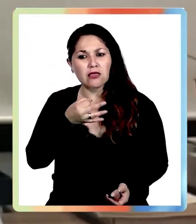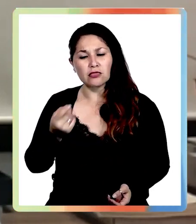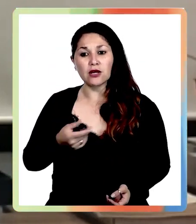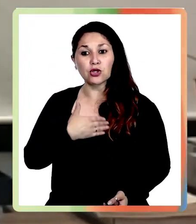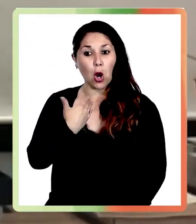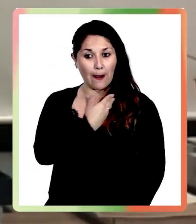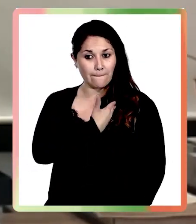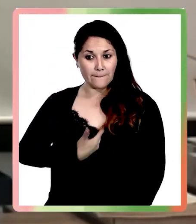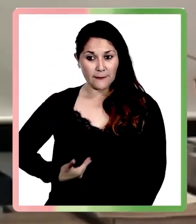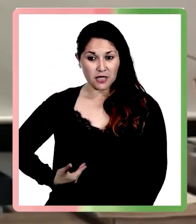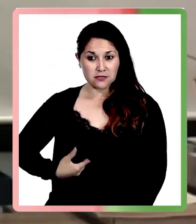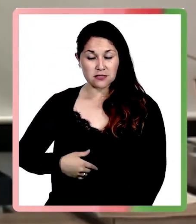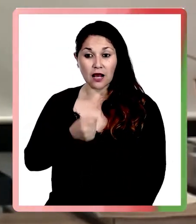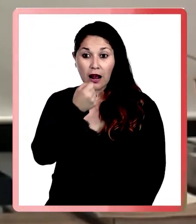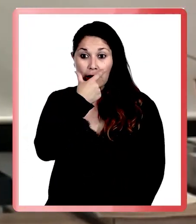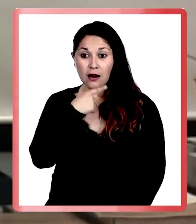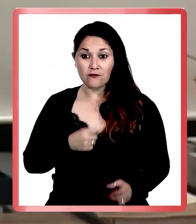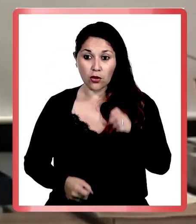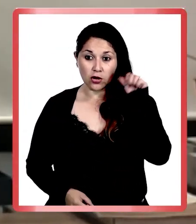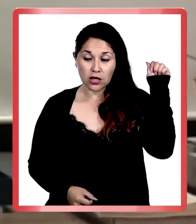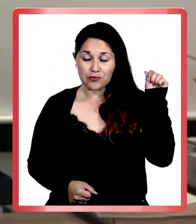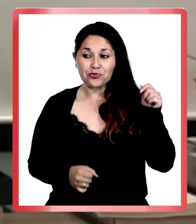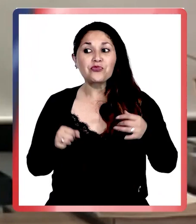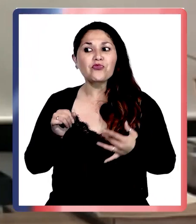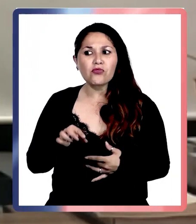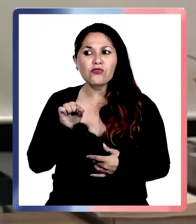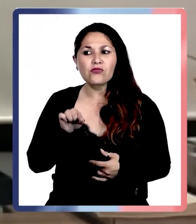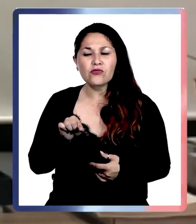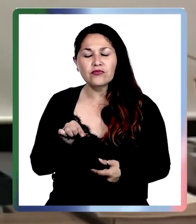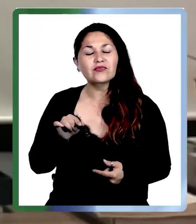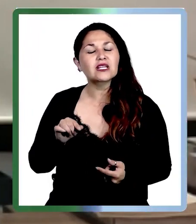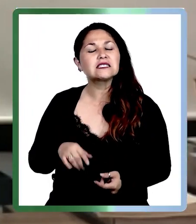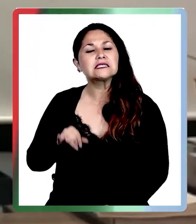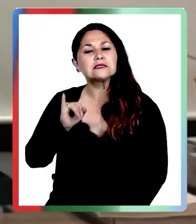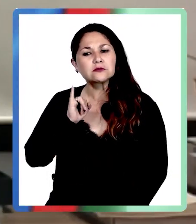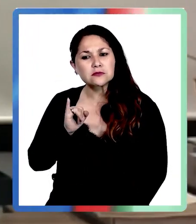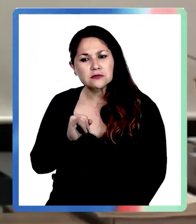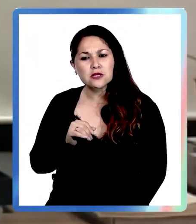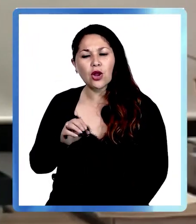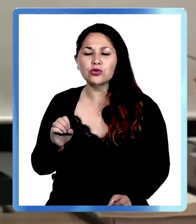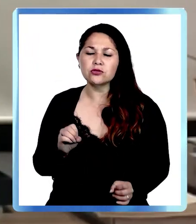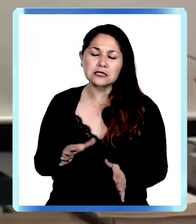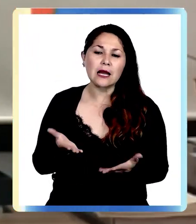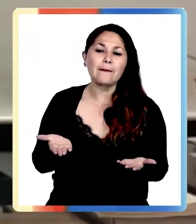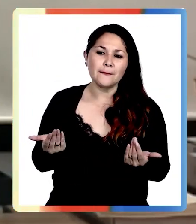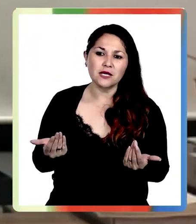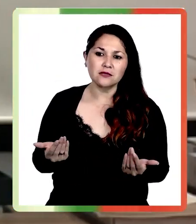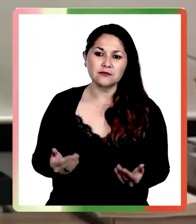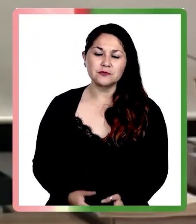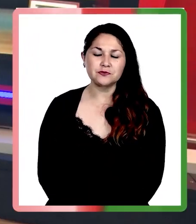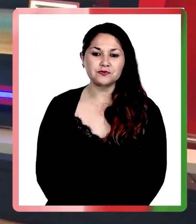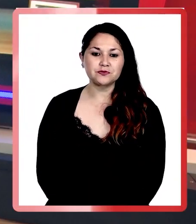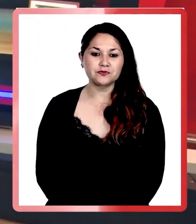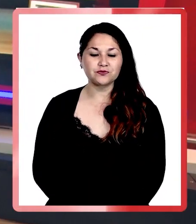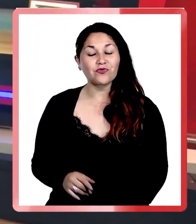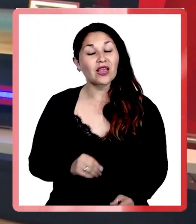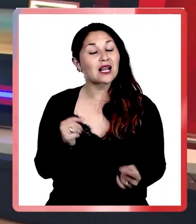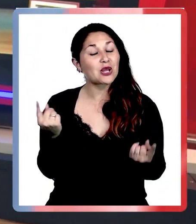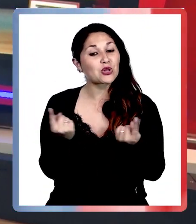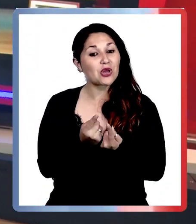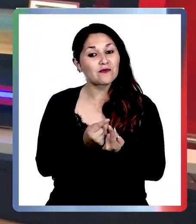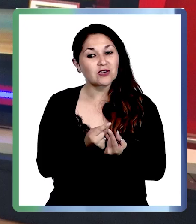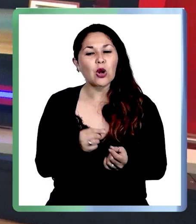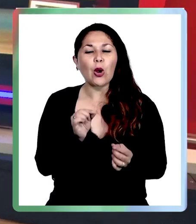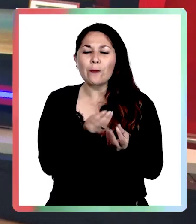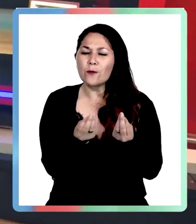aclaró y evidentemente que eso ya es una luz de esperanza, entre comillas. Regresamos de